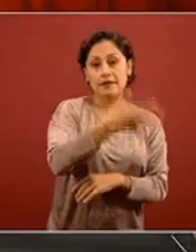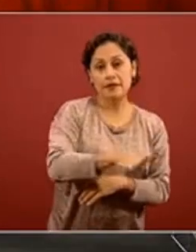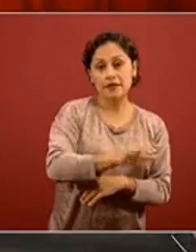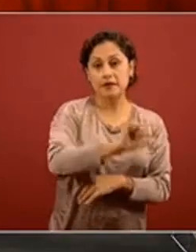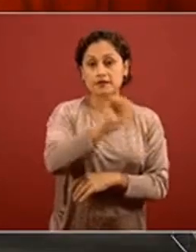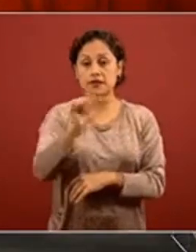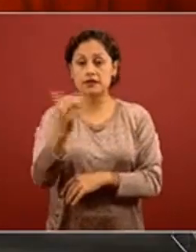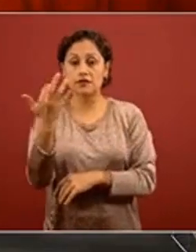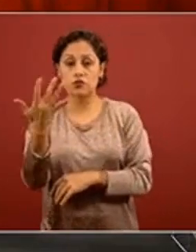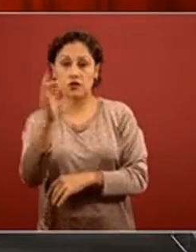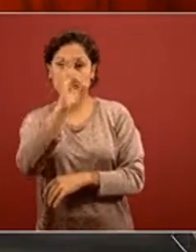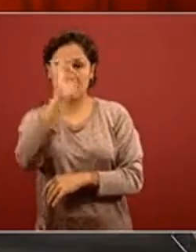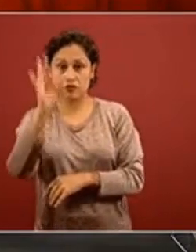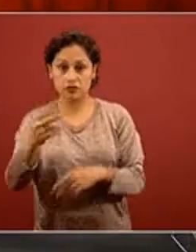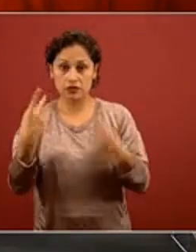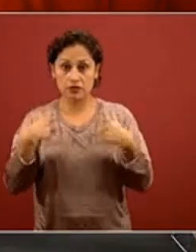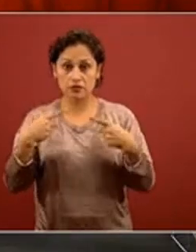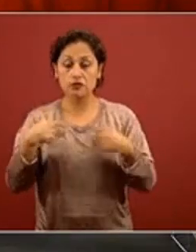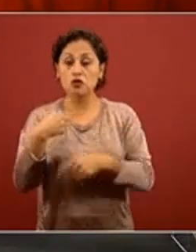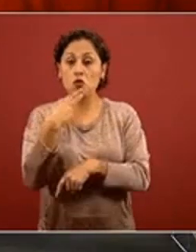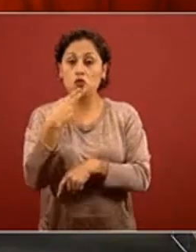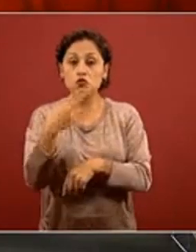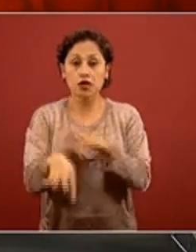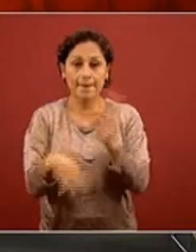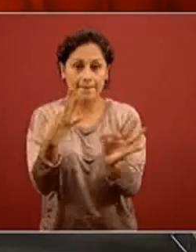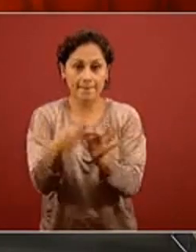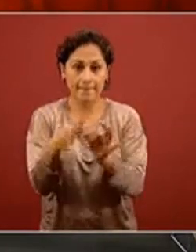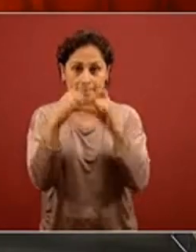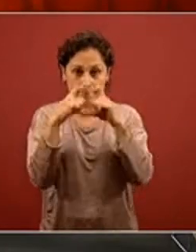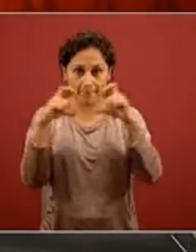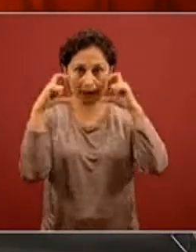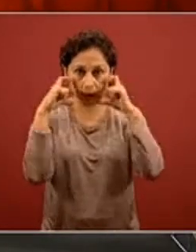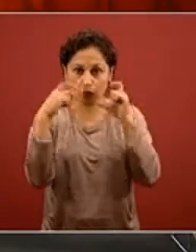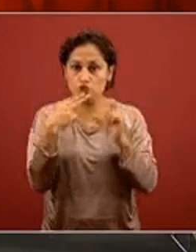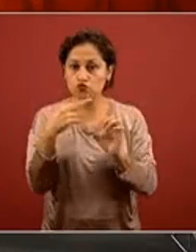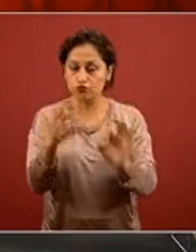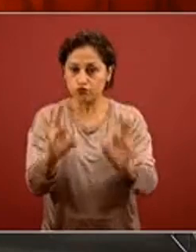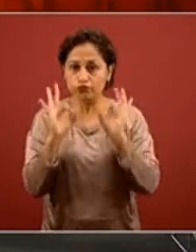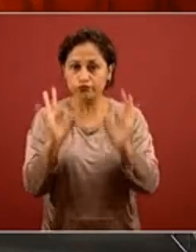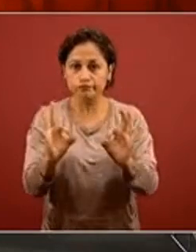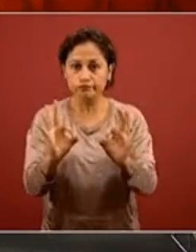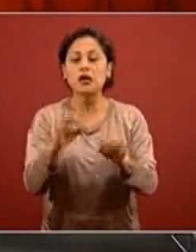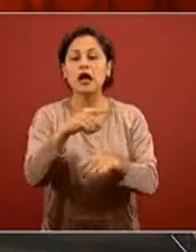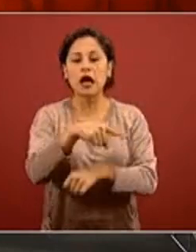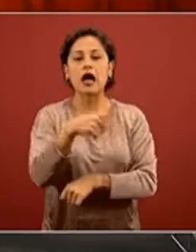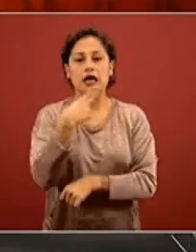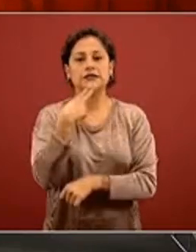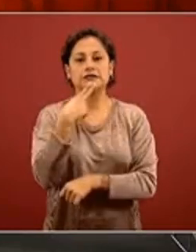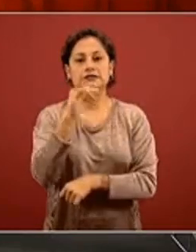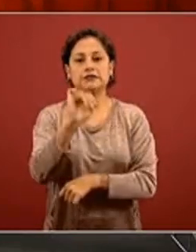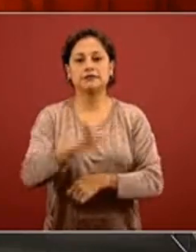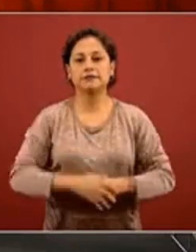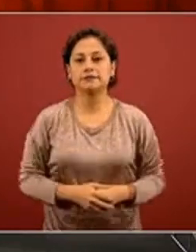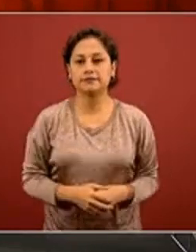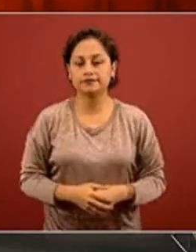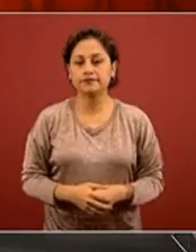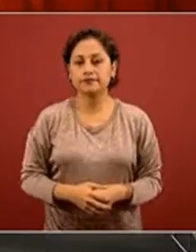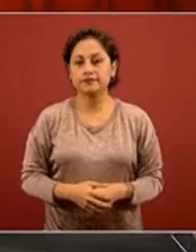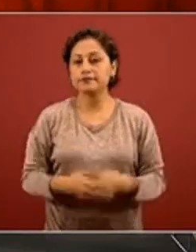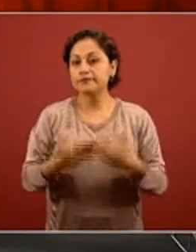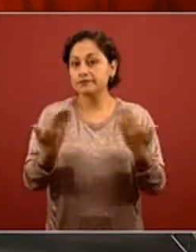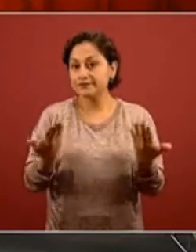el cubrebocas. En otras palabras, para pensar que esta evidencia sugiere el uso